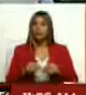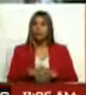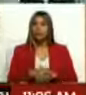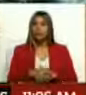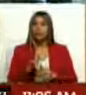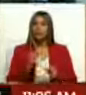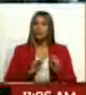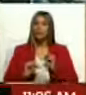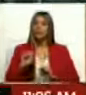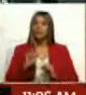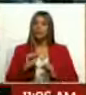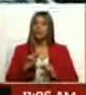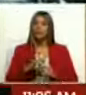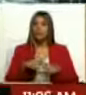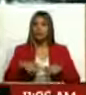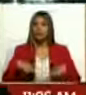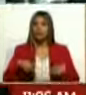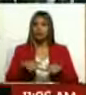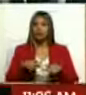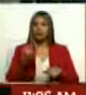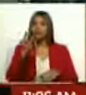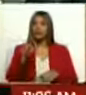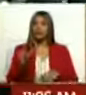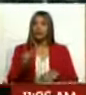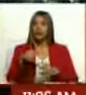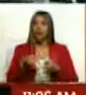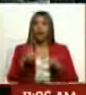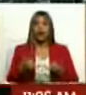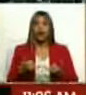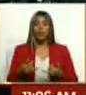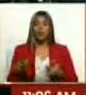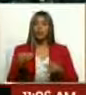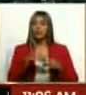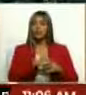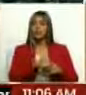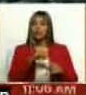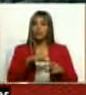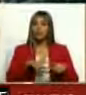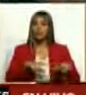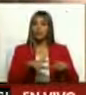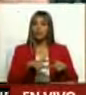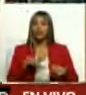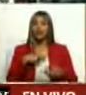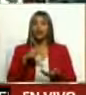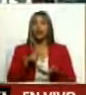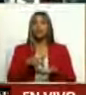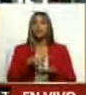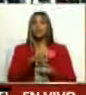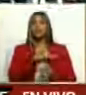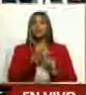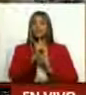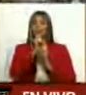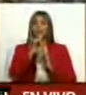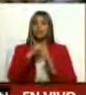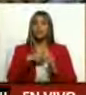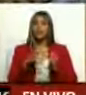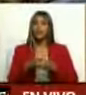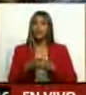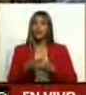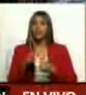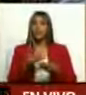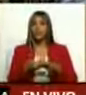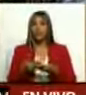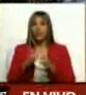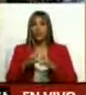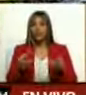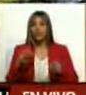en defensa del territorio Esequibo. En este momento ingresan a estos espacios los representantes del sector académico de